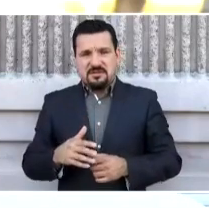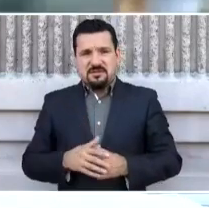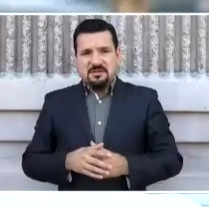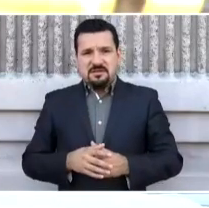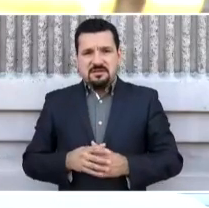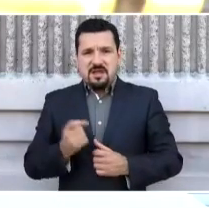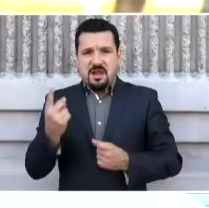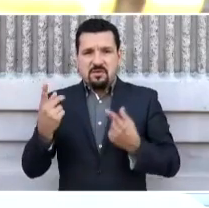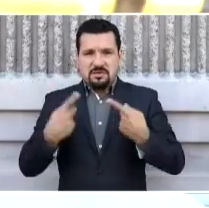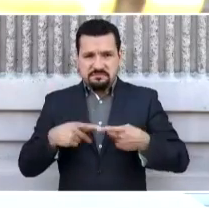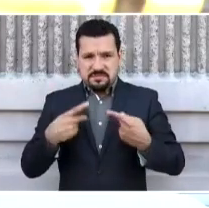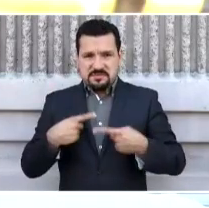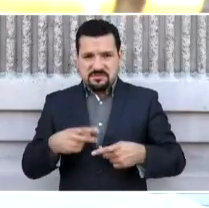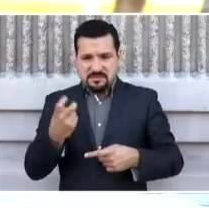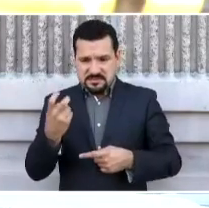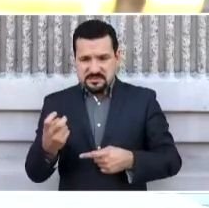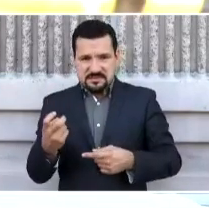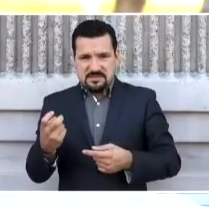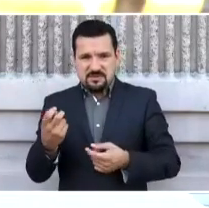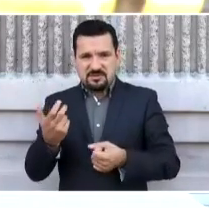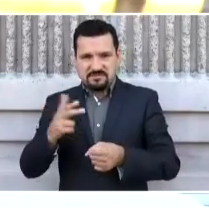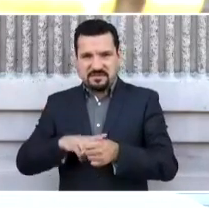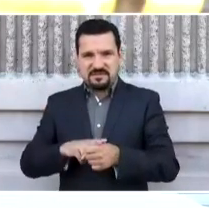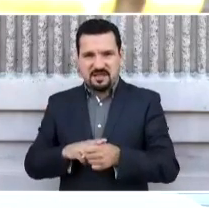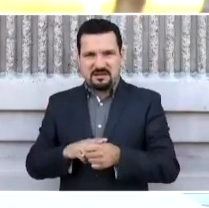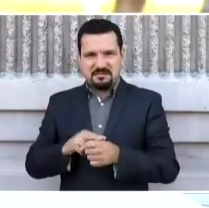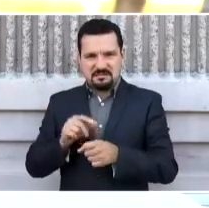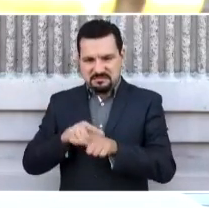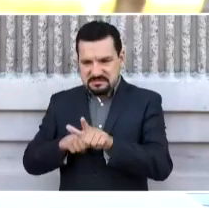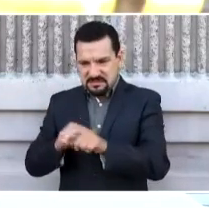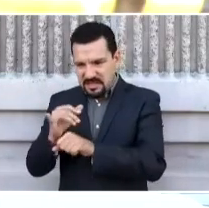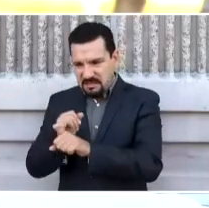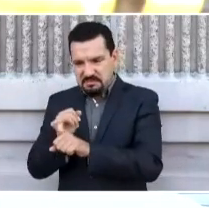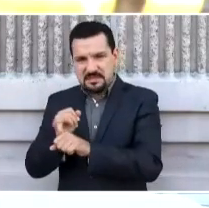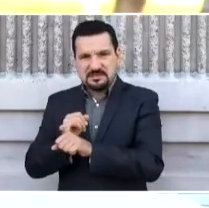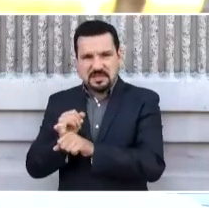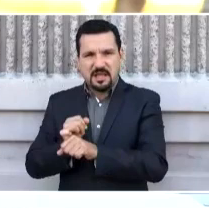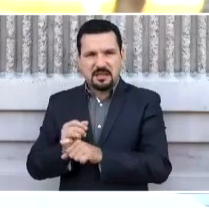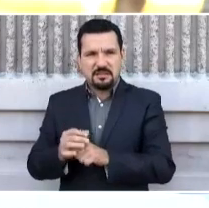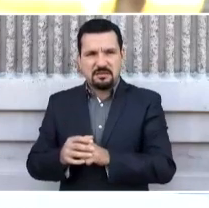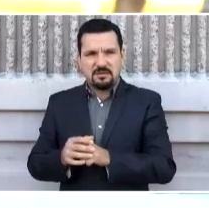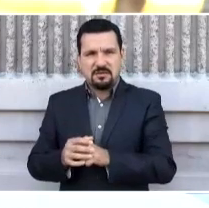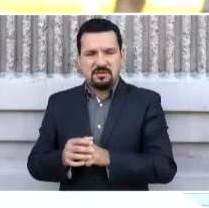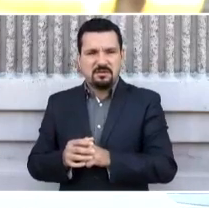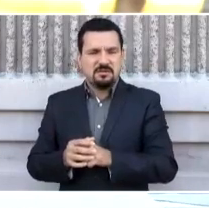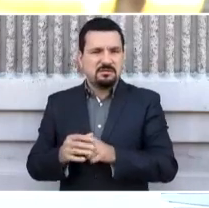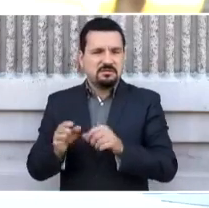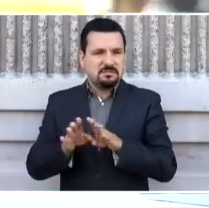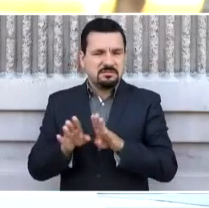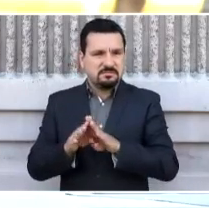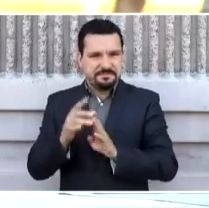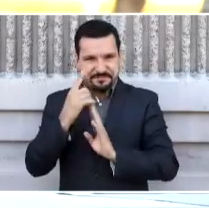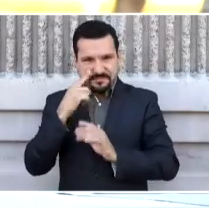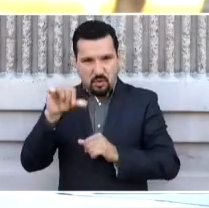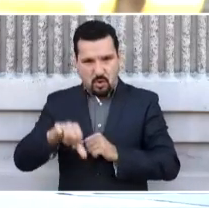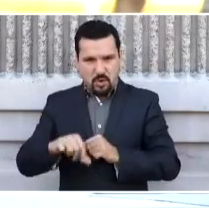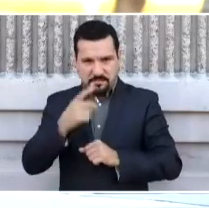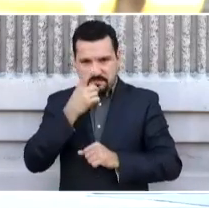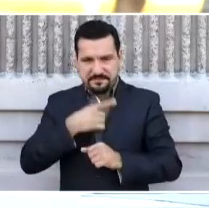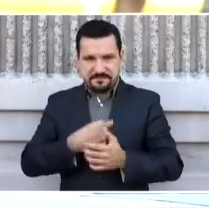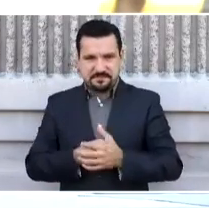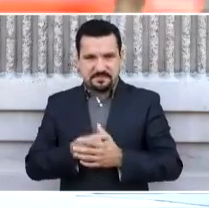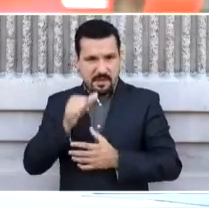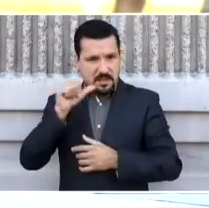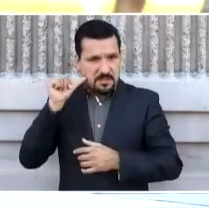esta unidad y están estudiadas y están investigadas en esta circunstancia. Les decía que hoy, que el día de ayer